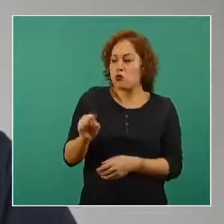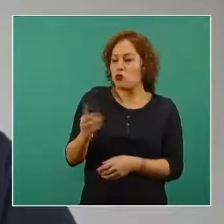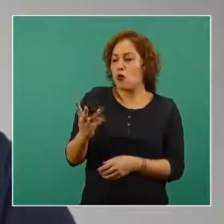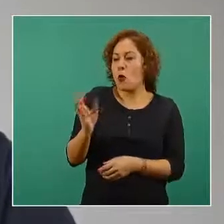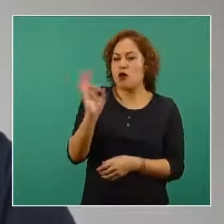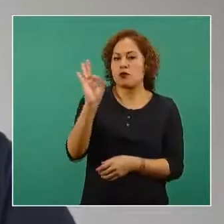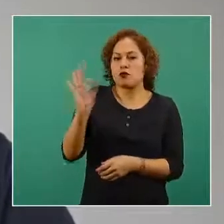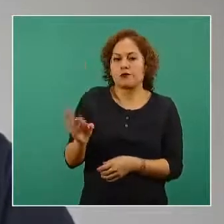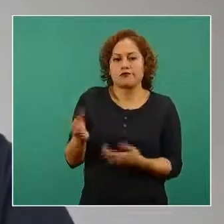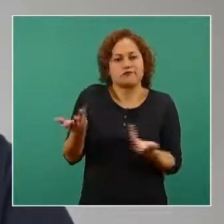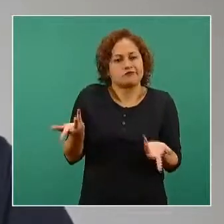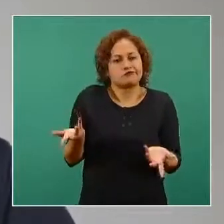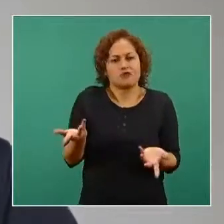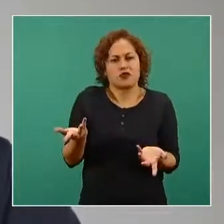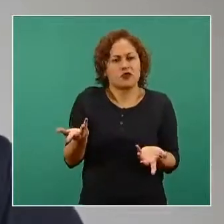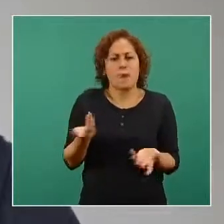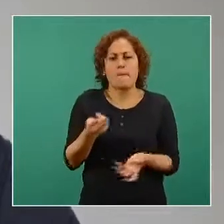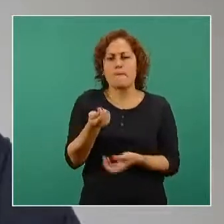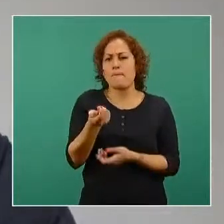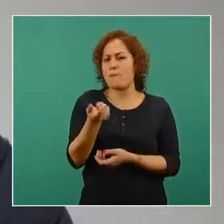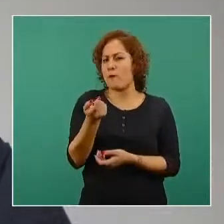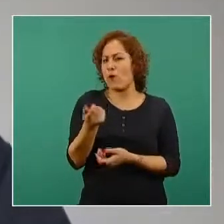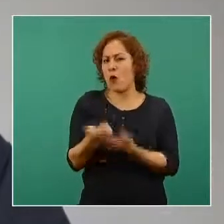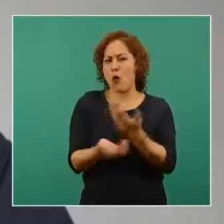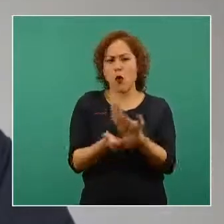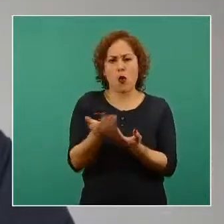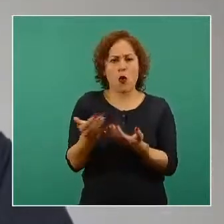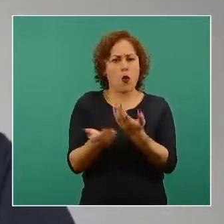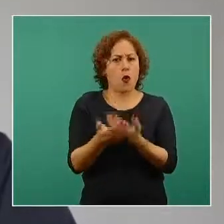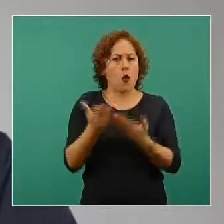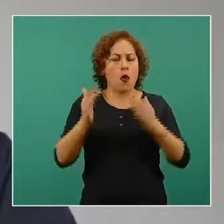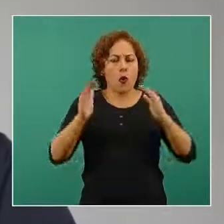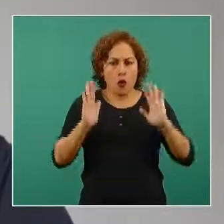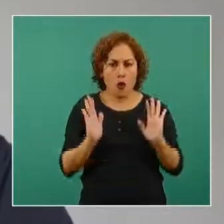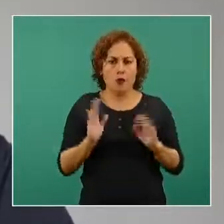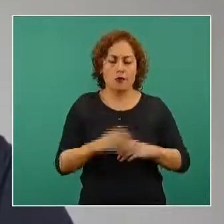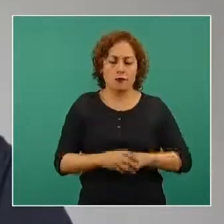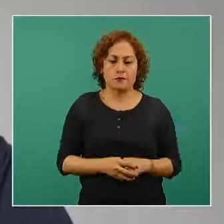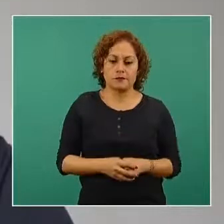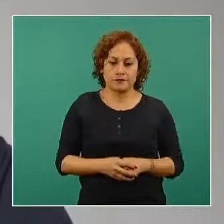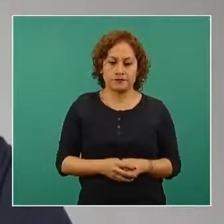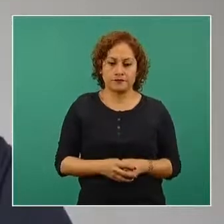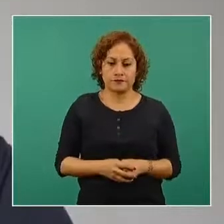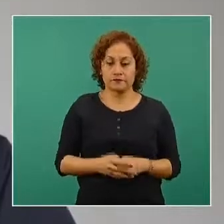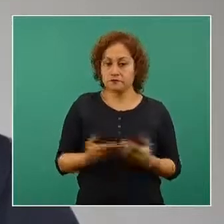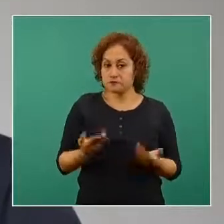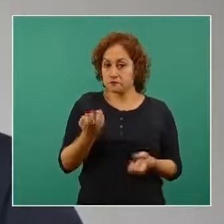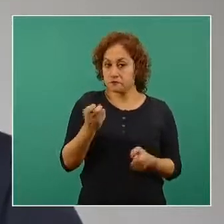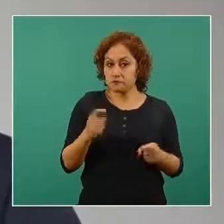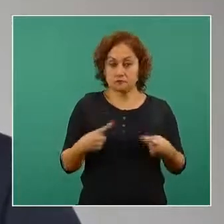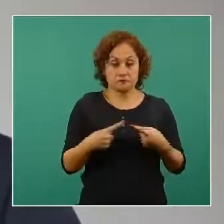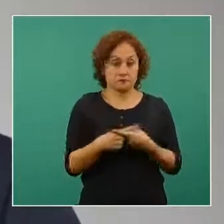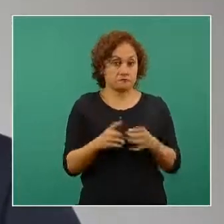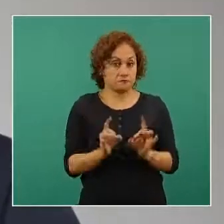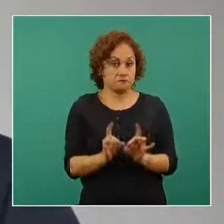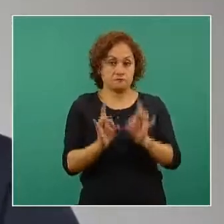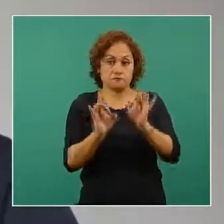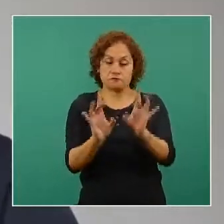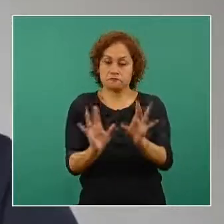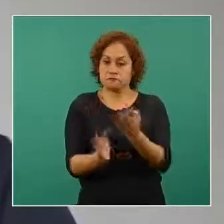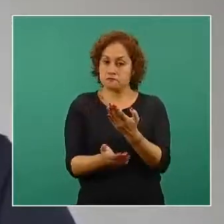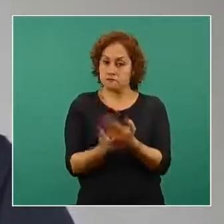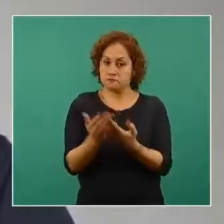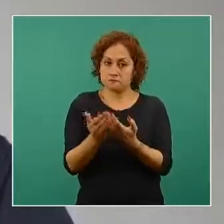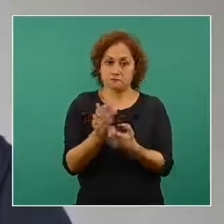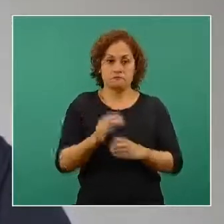el 1% en relación a la frecuencia con la que se han estado presentando estos eventos supuestamente atribuibles